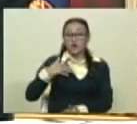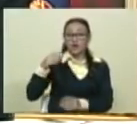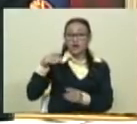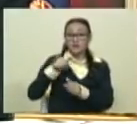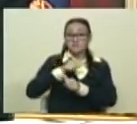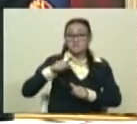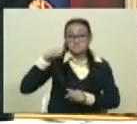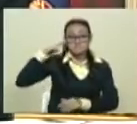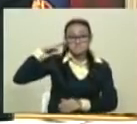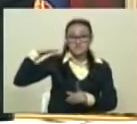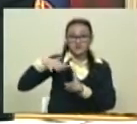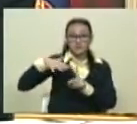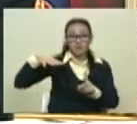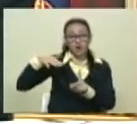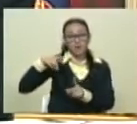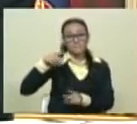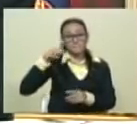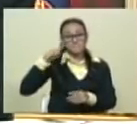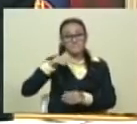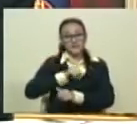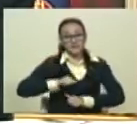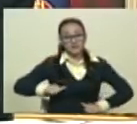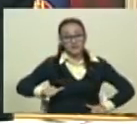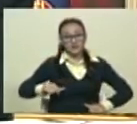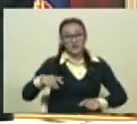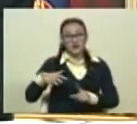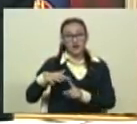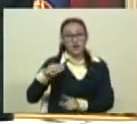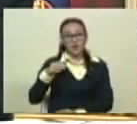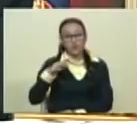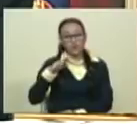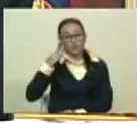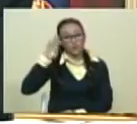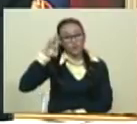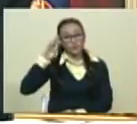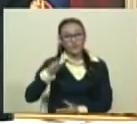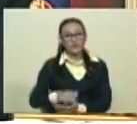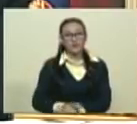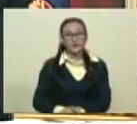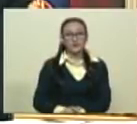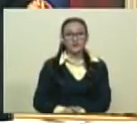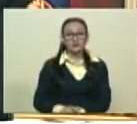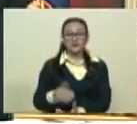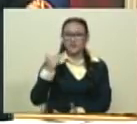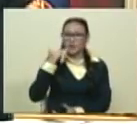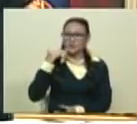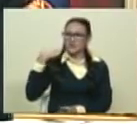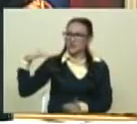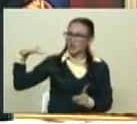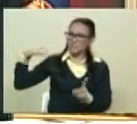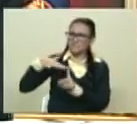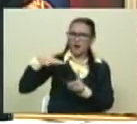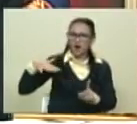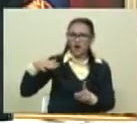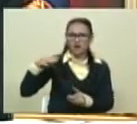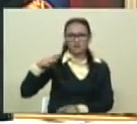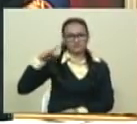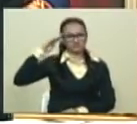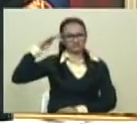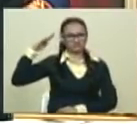Cuba. João Goulart, camarada. Y los Estados Unidos da la orden a las fuerzas